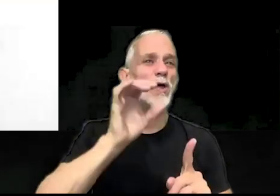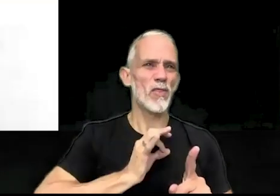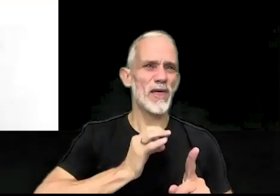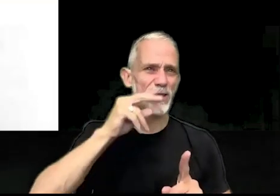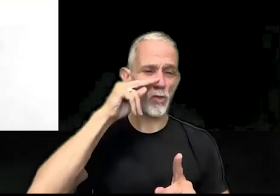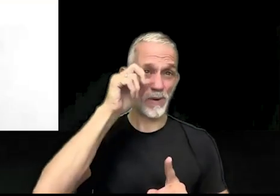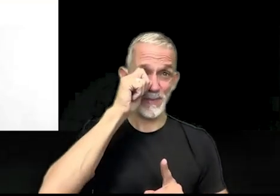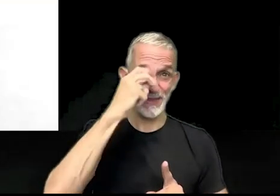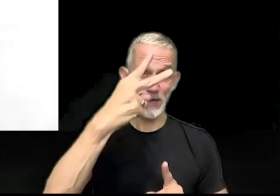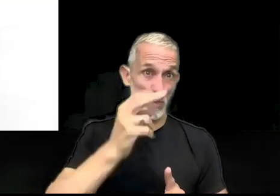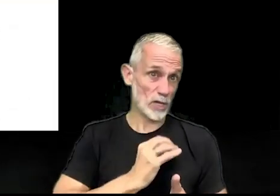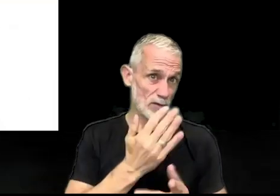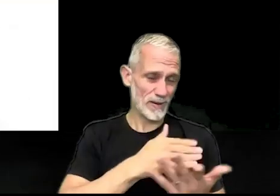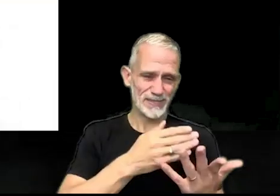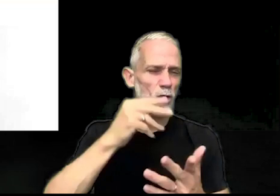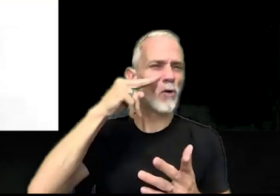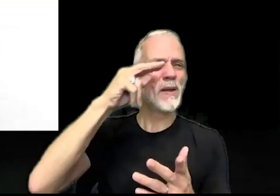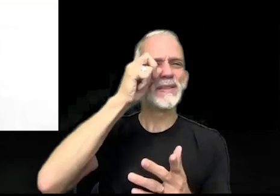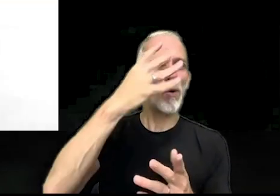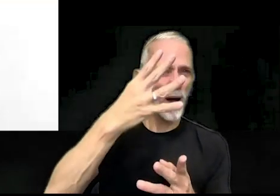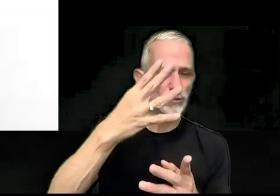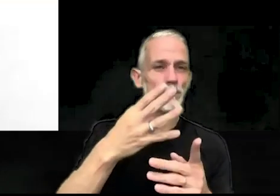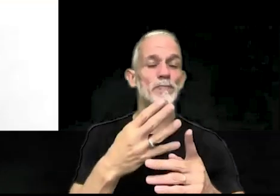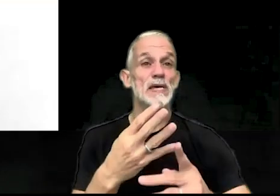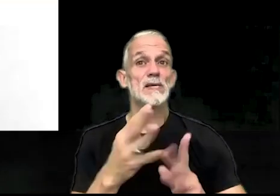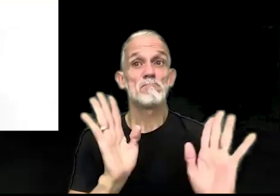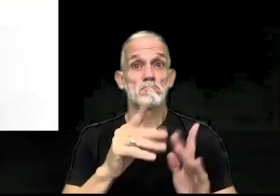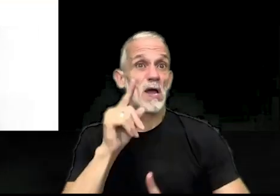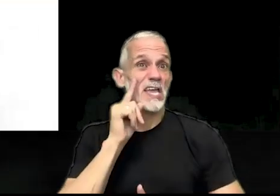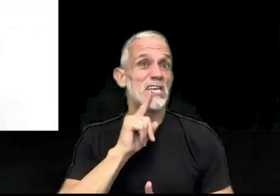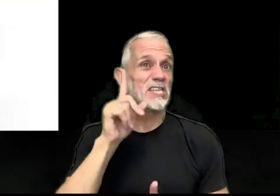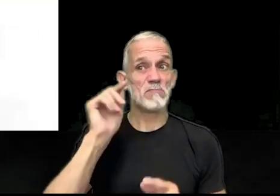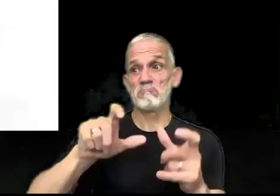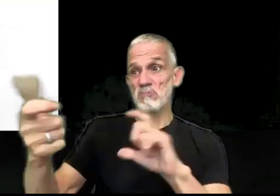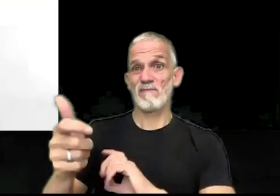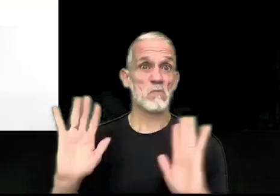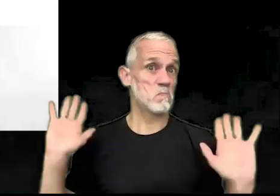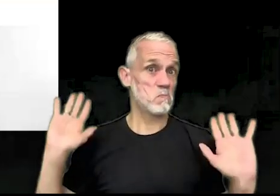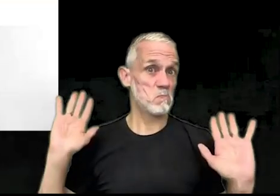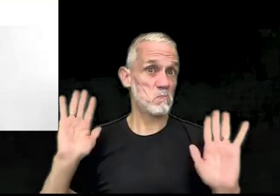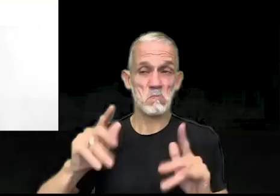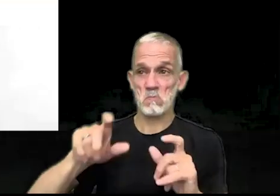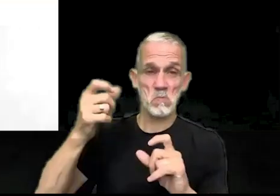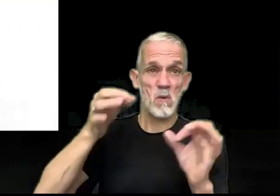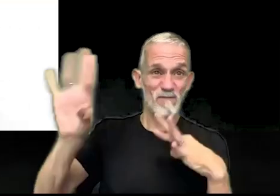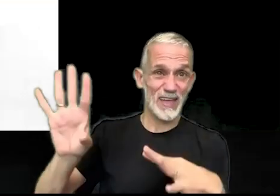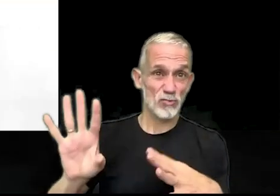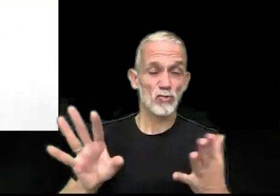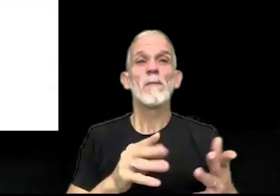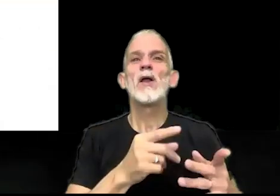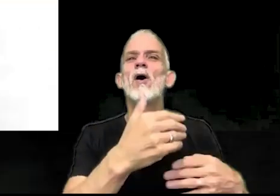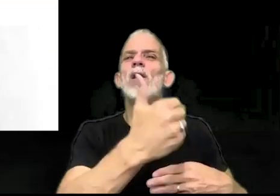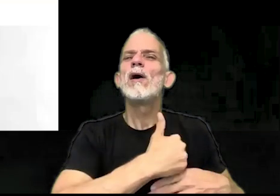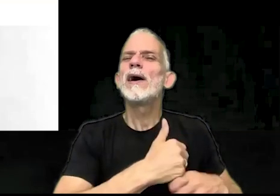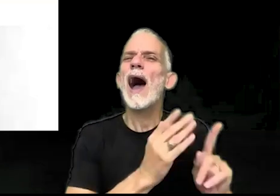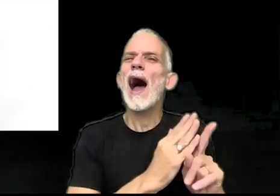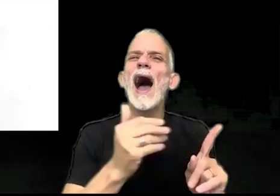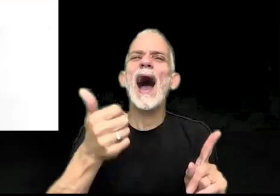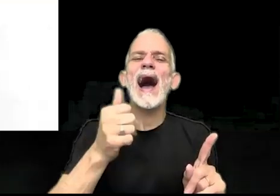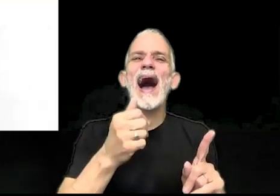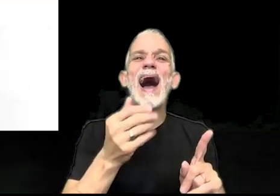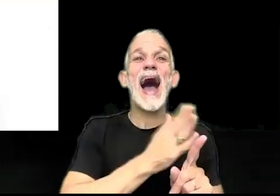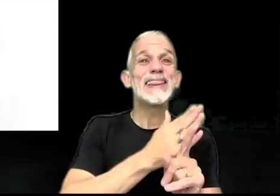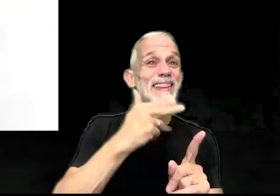del 2024, con lo cual yo hoy transfiero un inmueble que ingresó antes